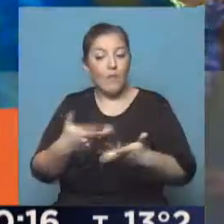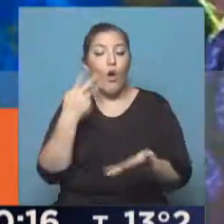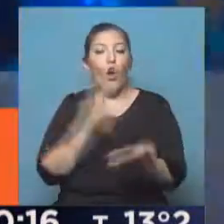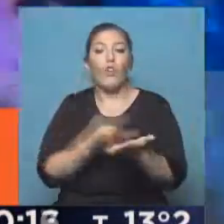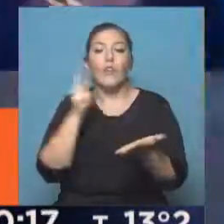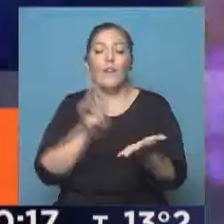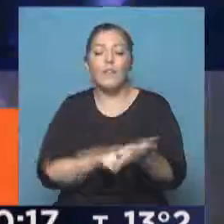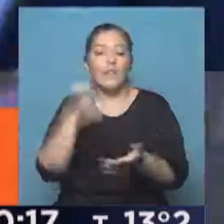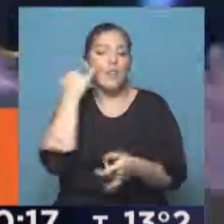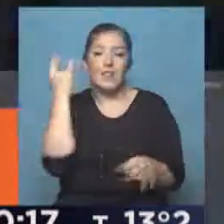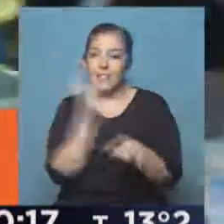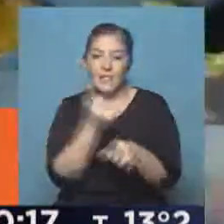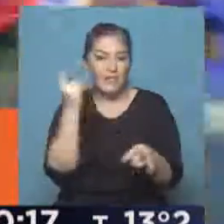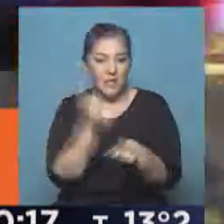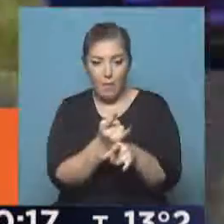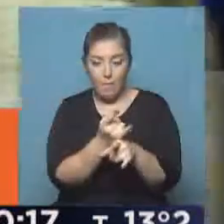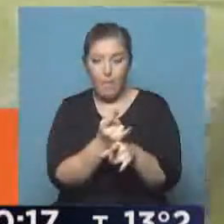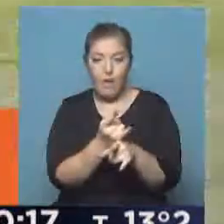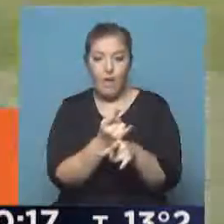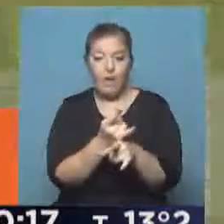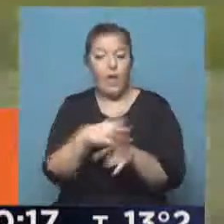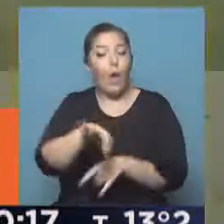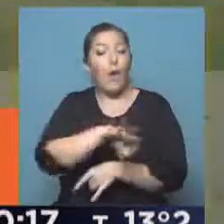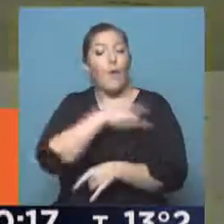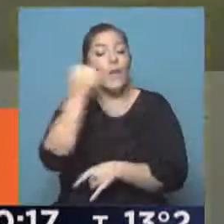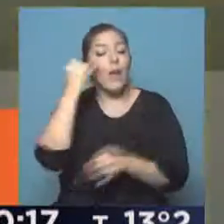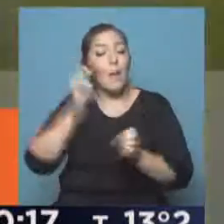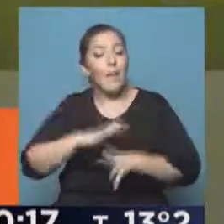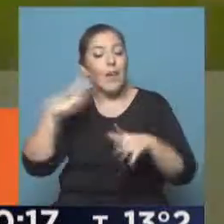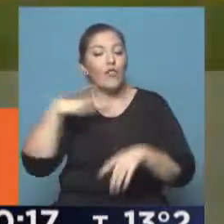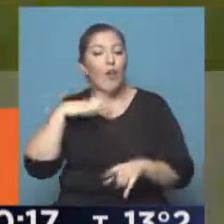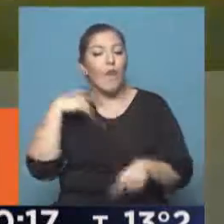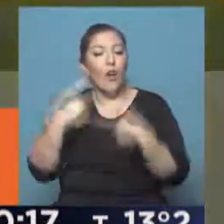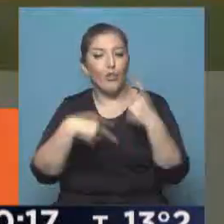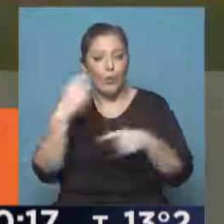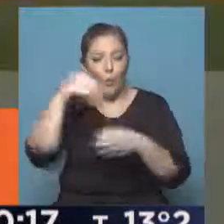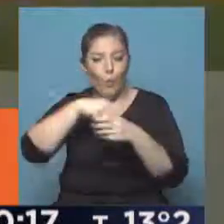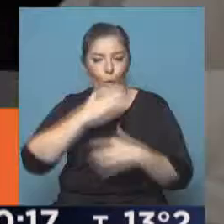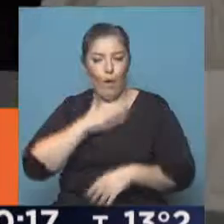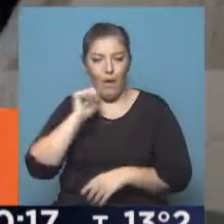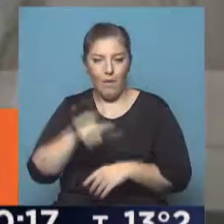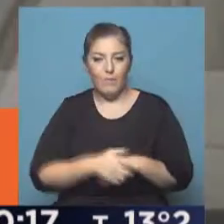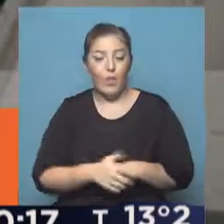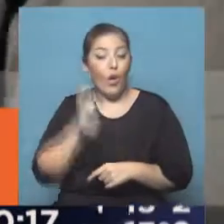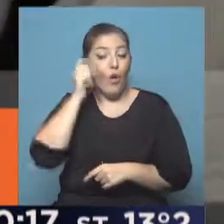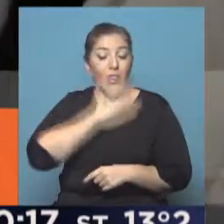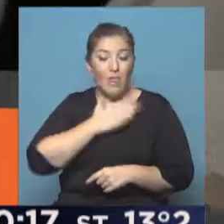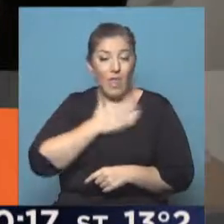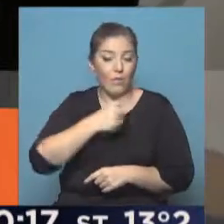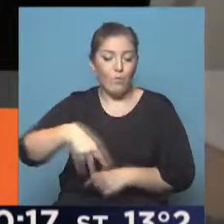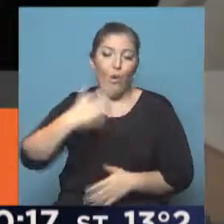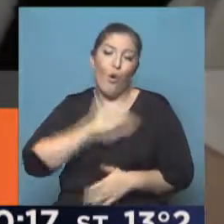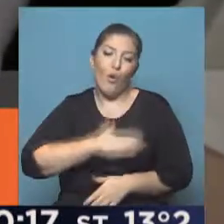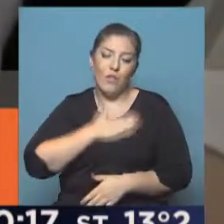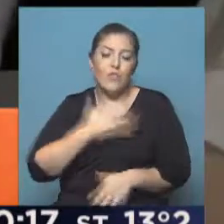más, y como lo hacen anualmente, que la vida y la magia aún siguen en ellos. Con la edad que tenemos estamos muy contentos,